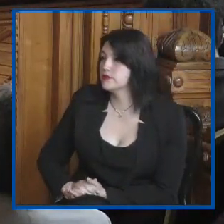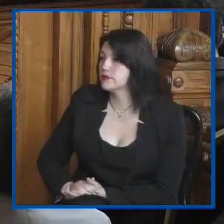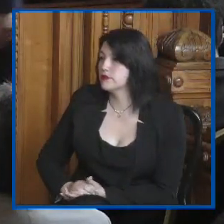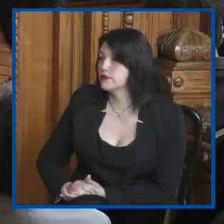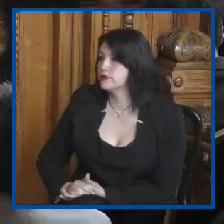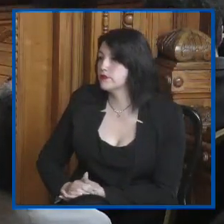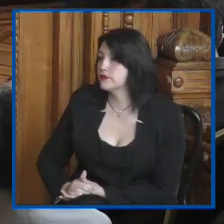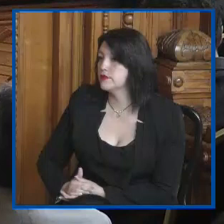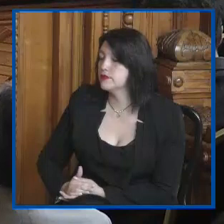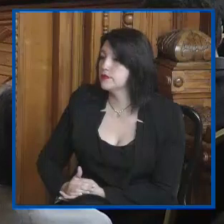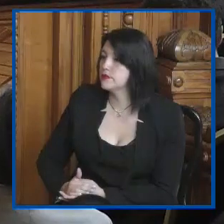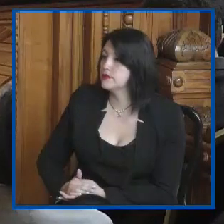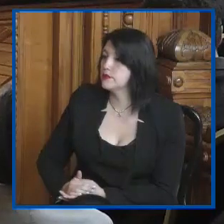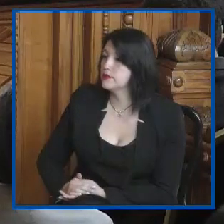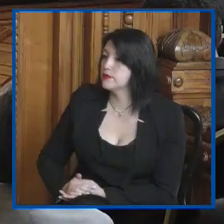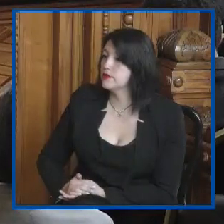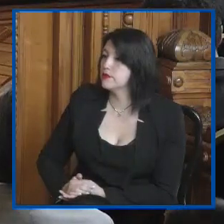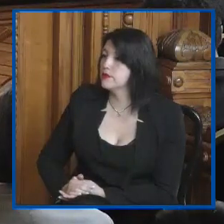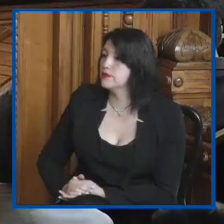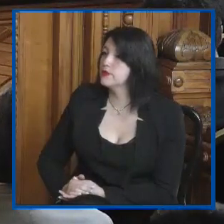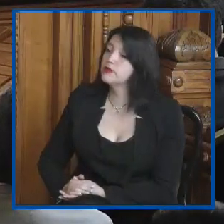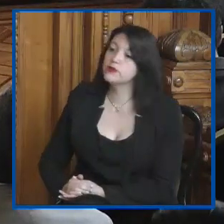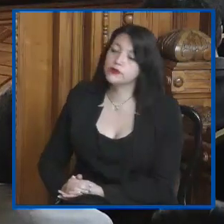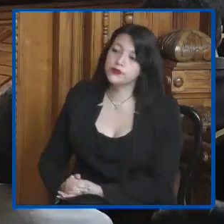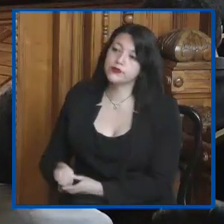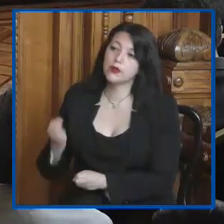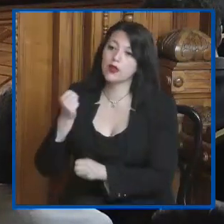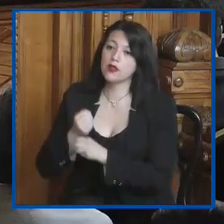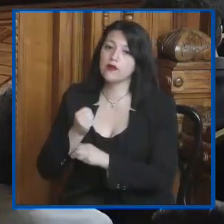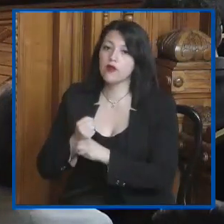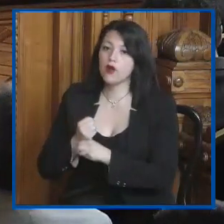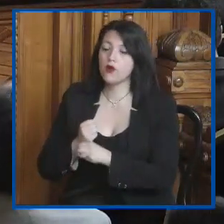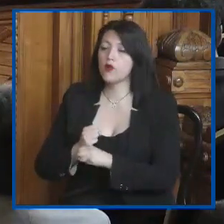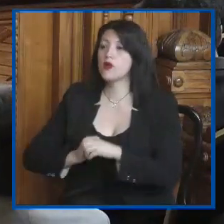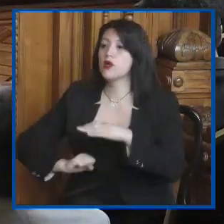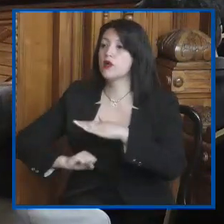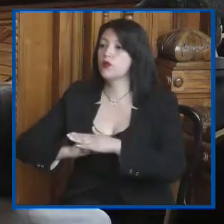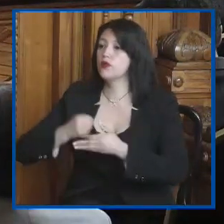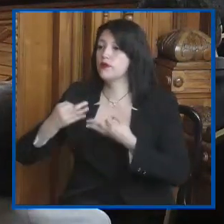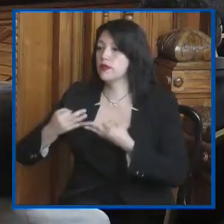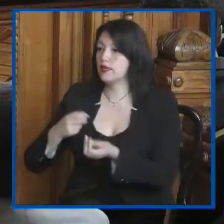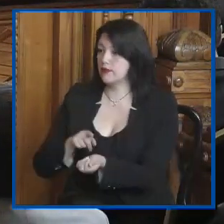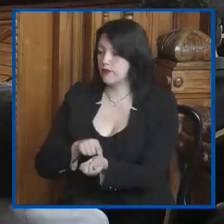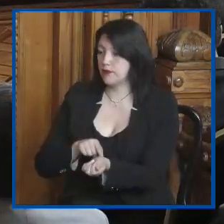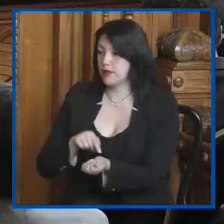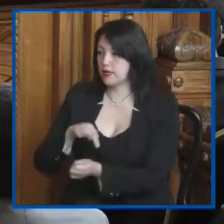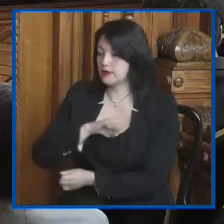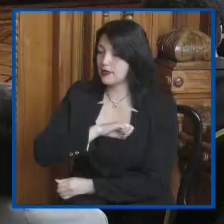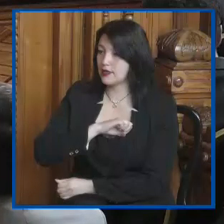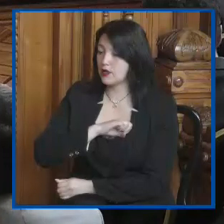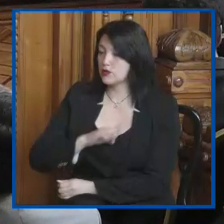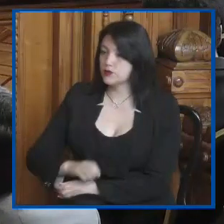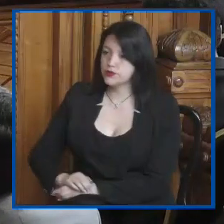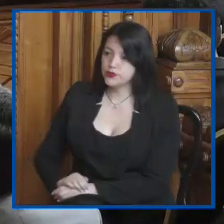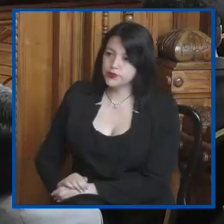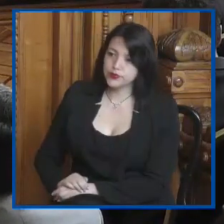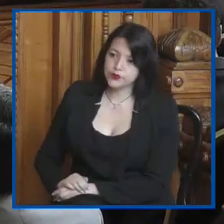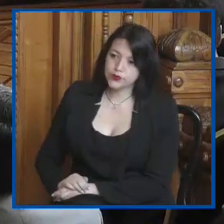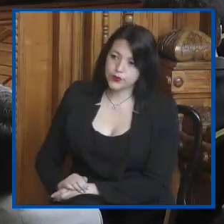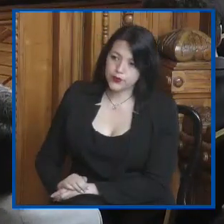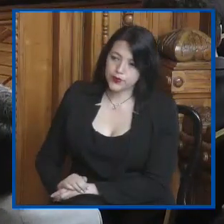Hola, soy Ivonne Fernández, trabajo en un tribunal de familia de acá de Santiago. Una